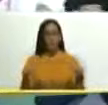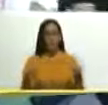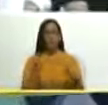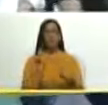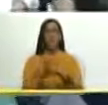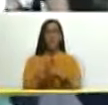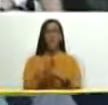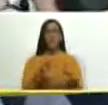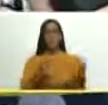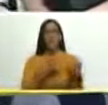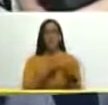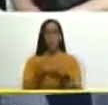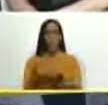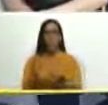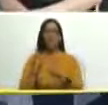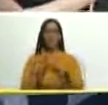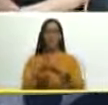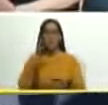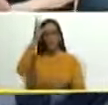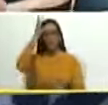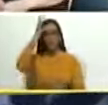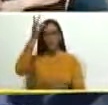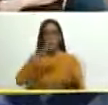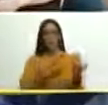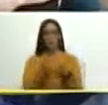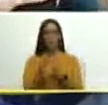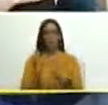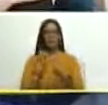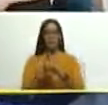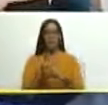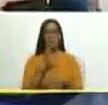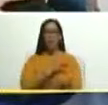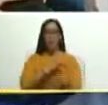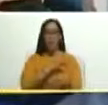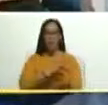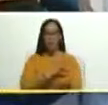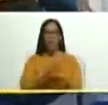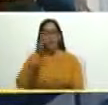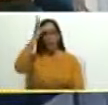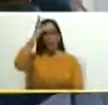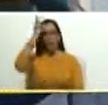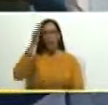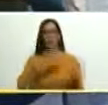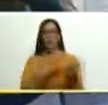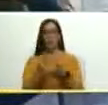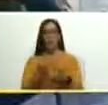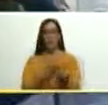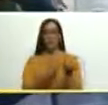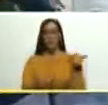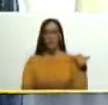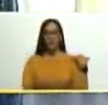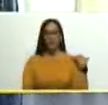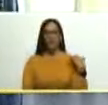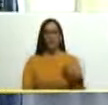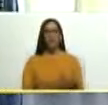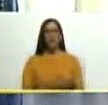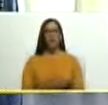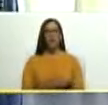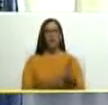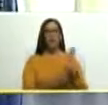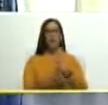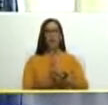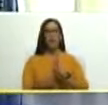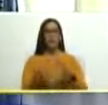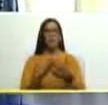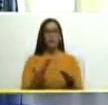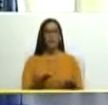la comuna, desde el Consejo Comunal, desde los comités de los consejos comunales, presidente. Es un ejemplo que le doy,